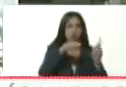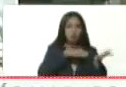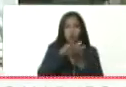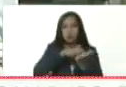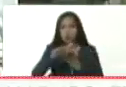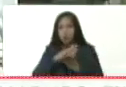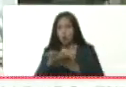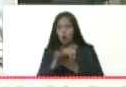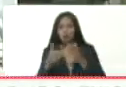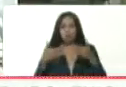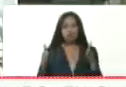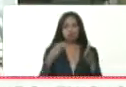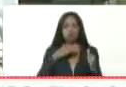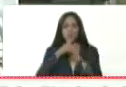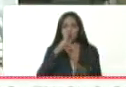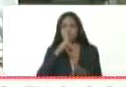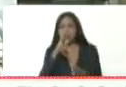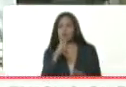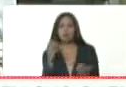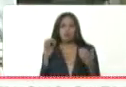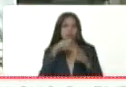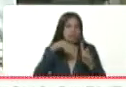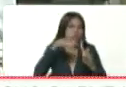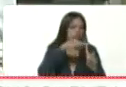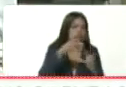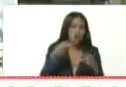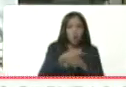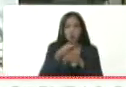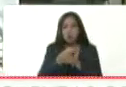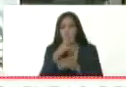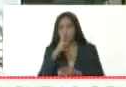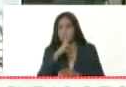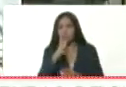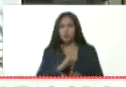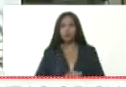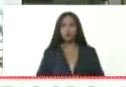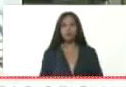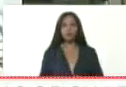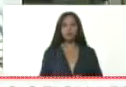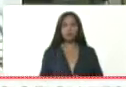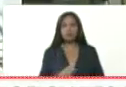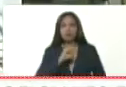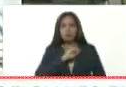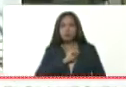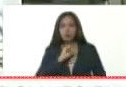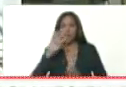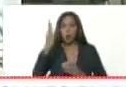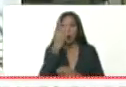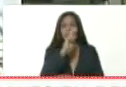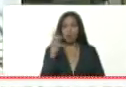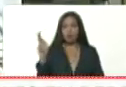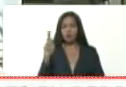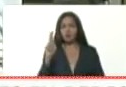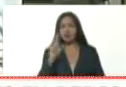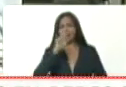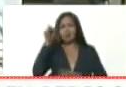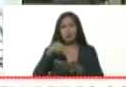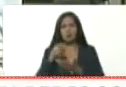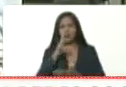populares fue terrible terrible brutal el miedo de la cuarta república